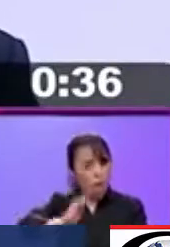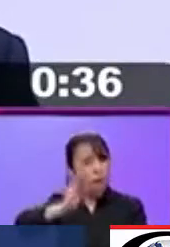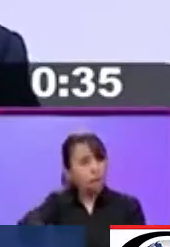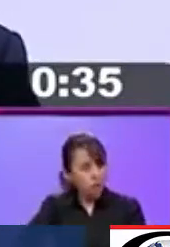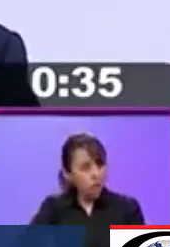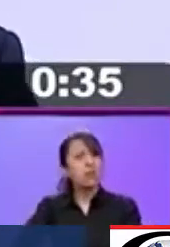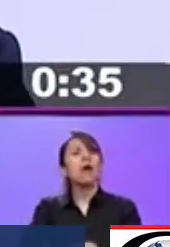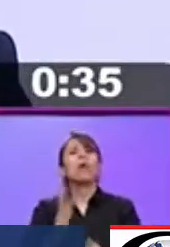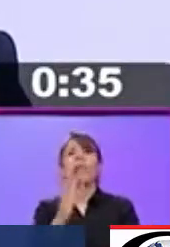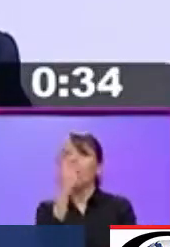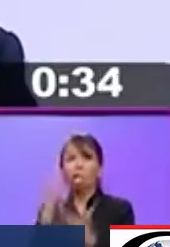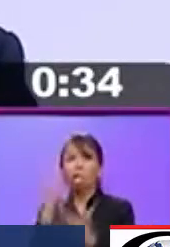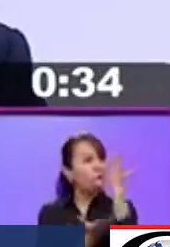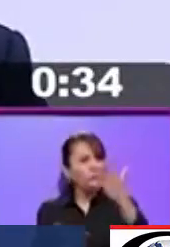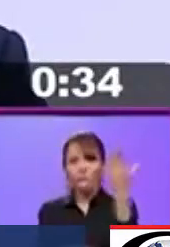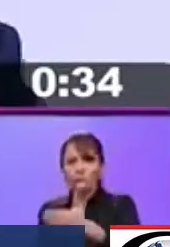políticos?